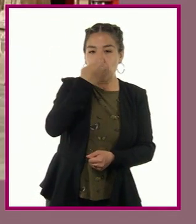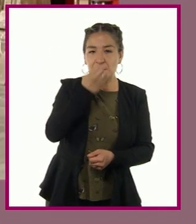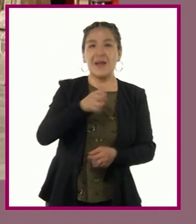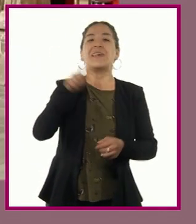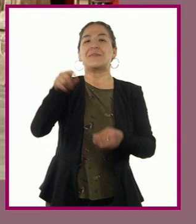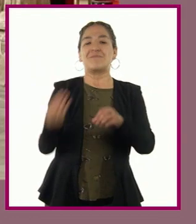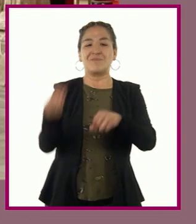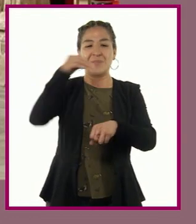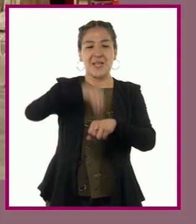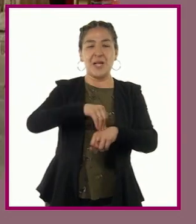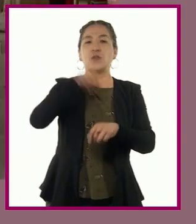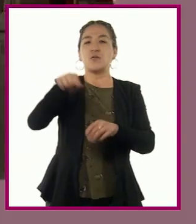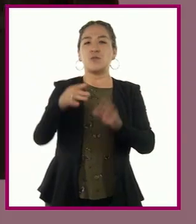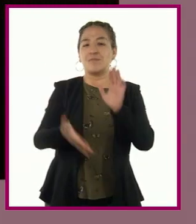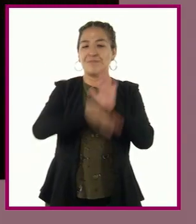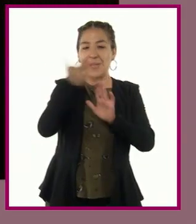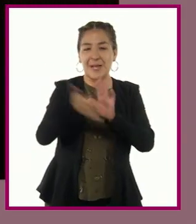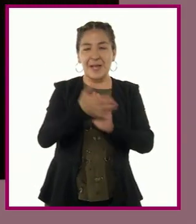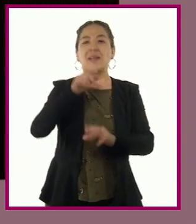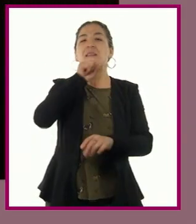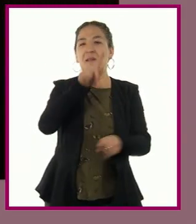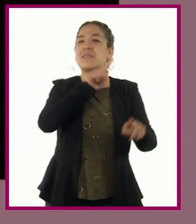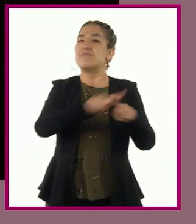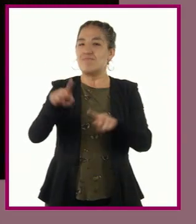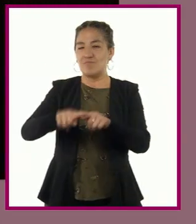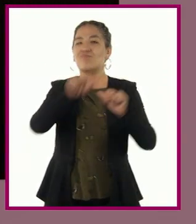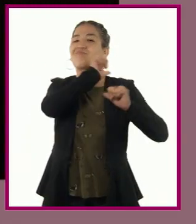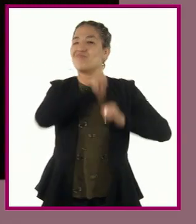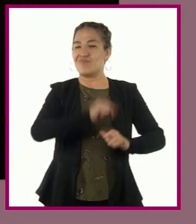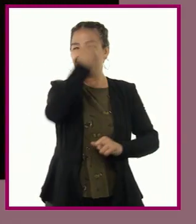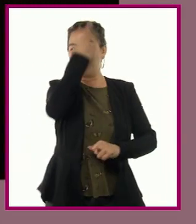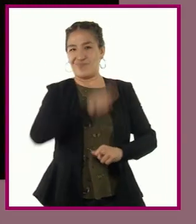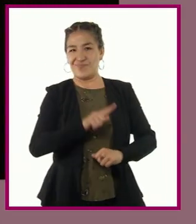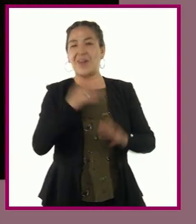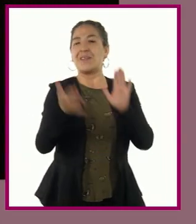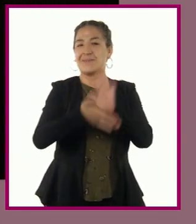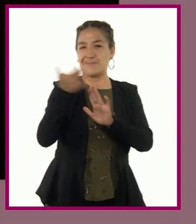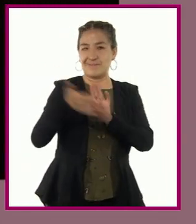la estatua ecuestre, entre otros encargos.